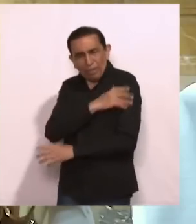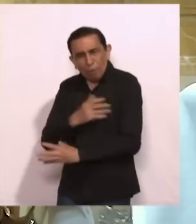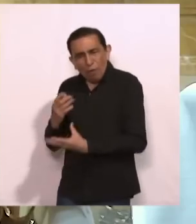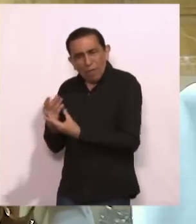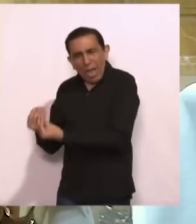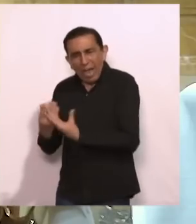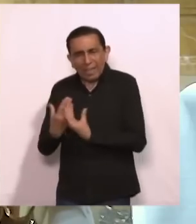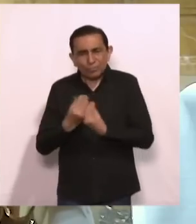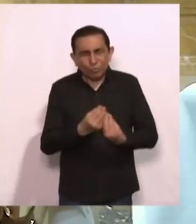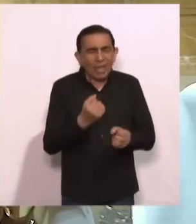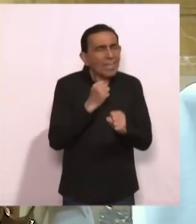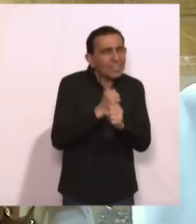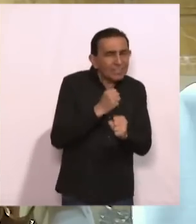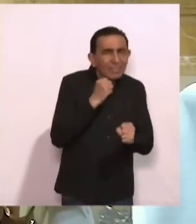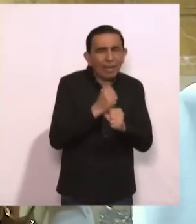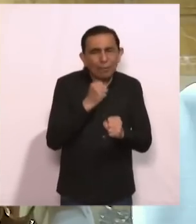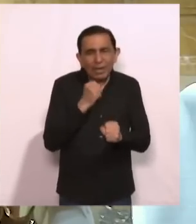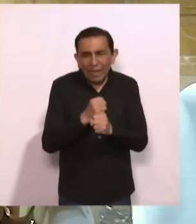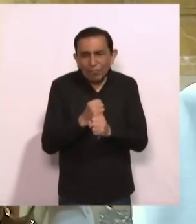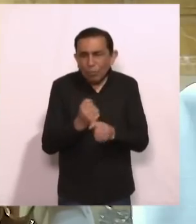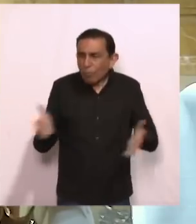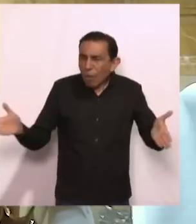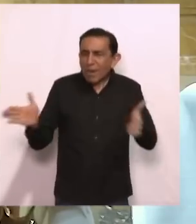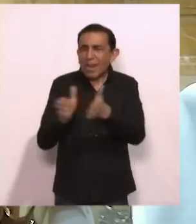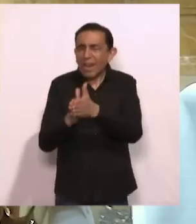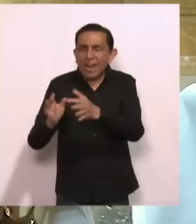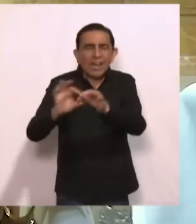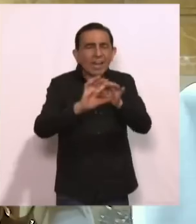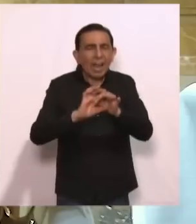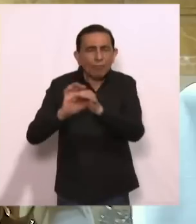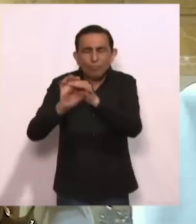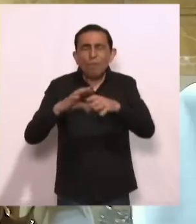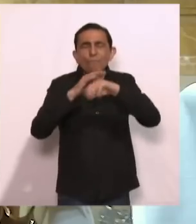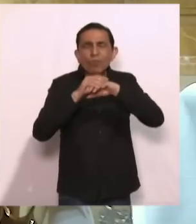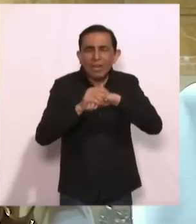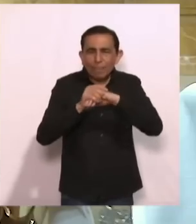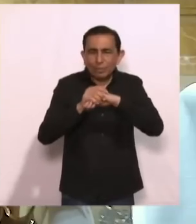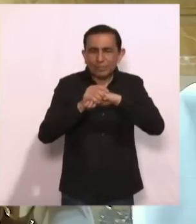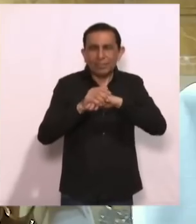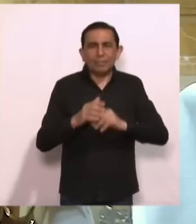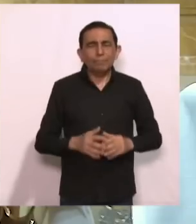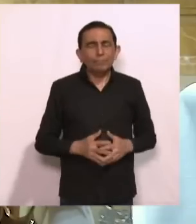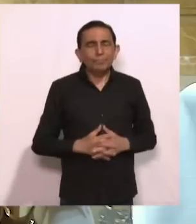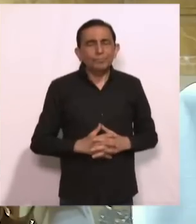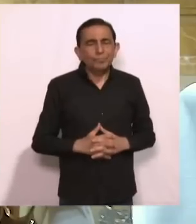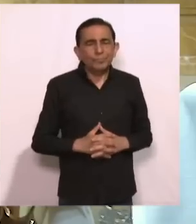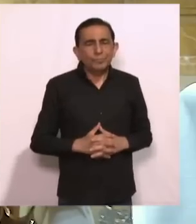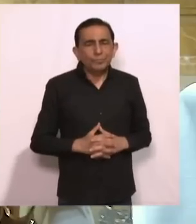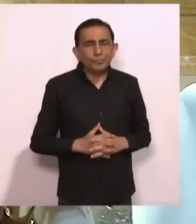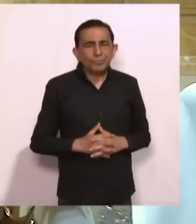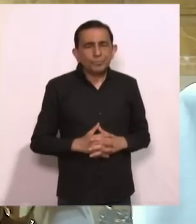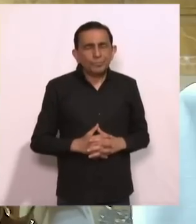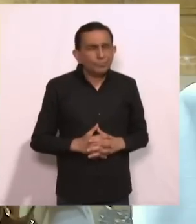estaremos trabajando por la fraternidad y por la amistad social. En